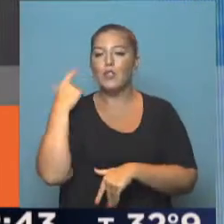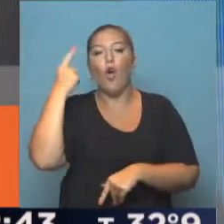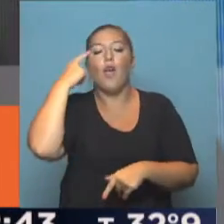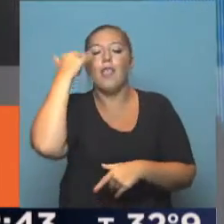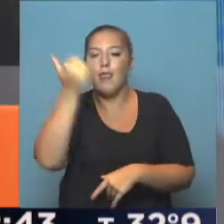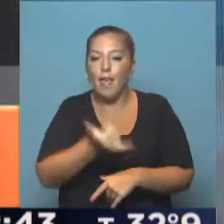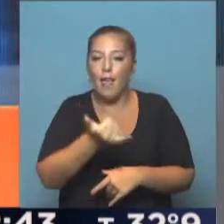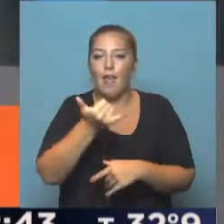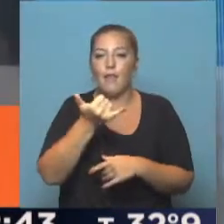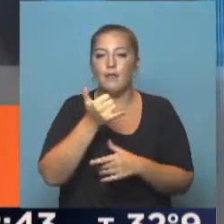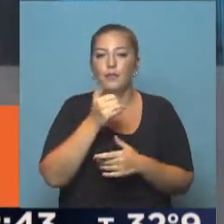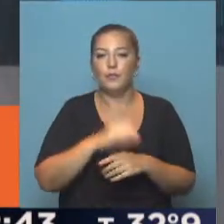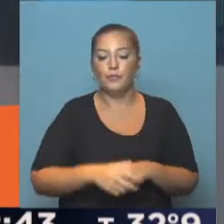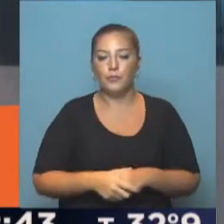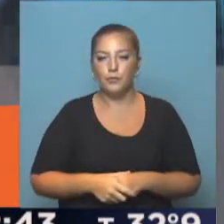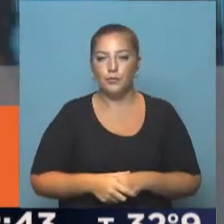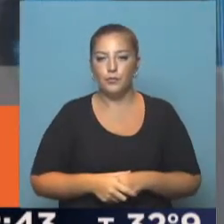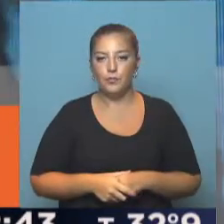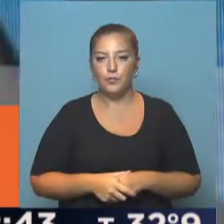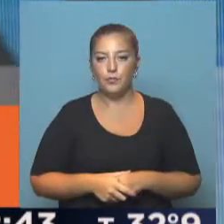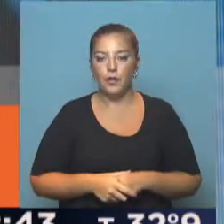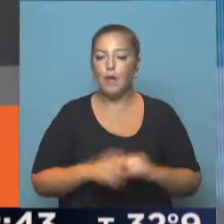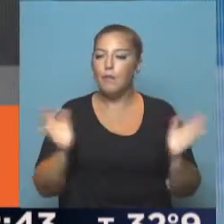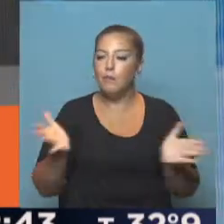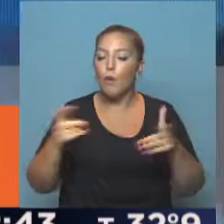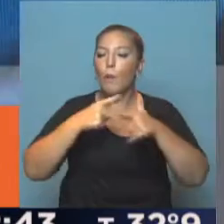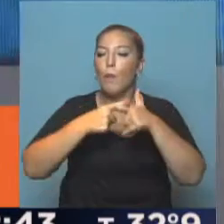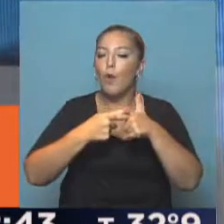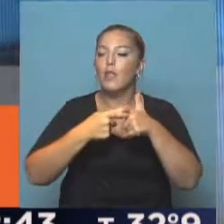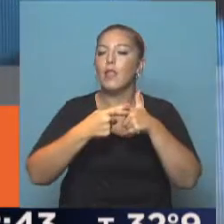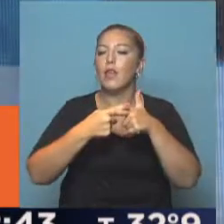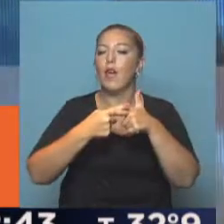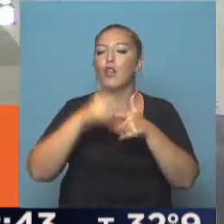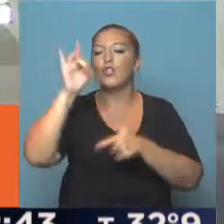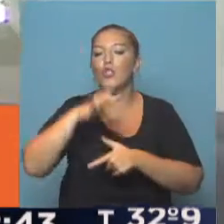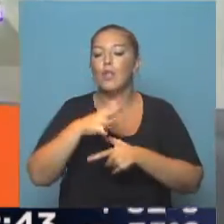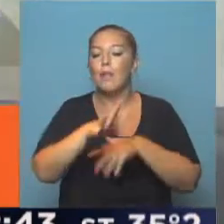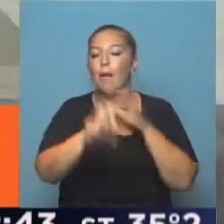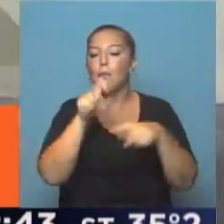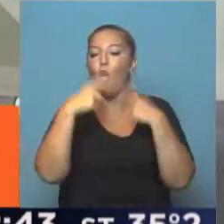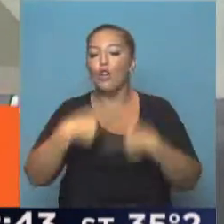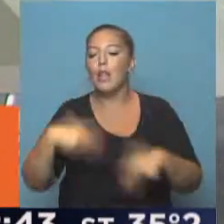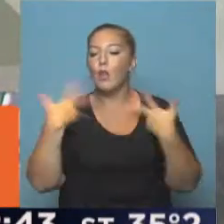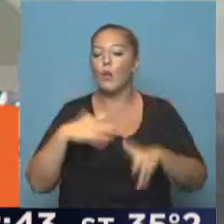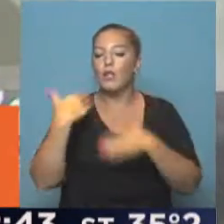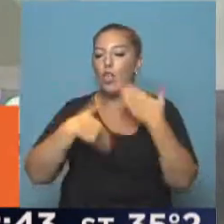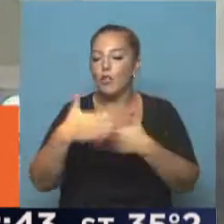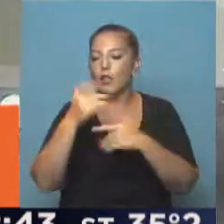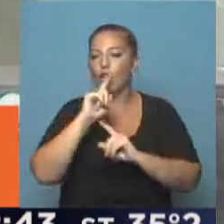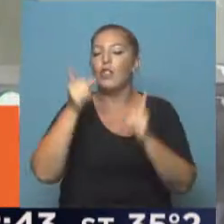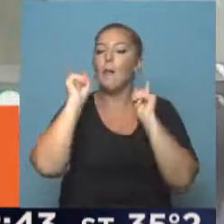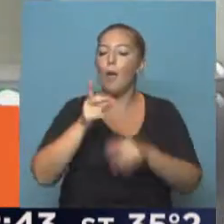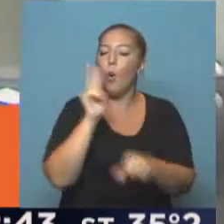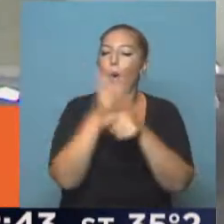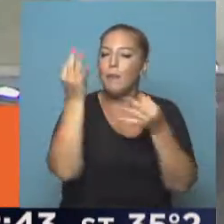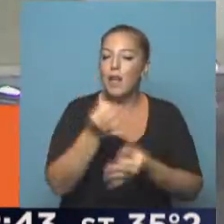idea de, digamos, fomentar también una política que no solo se basara en la extracción de recursos naturales o desarrollistas y demás, sino que tuviera un